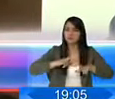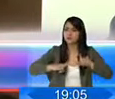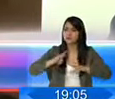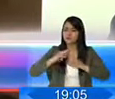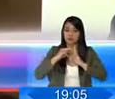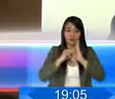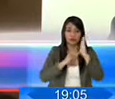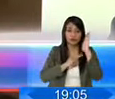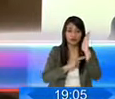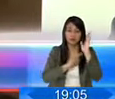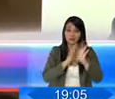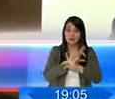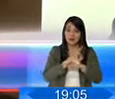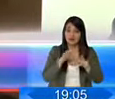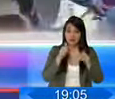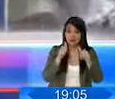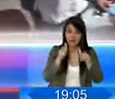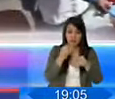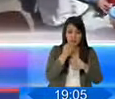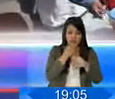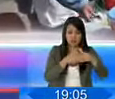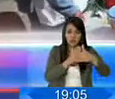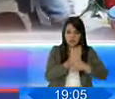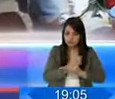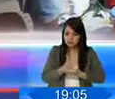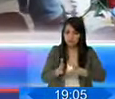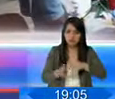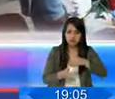cumplen en los alimentos con